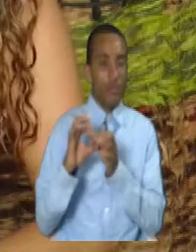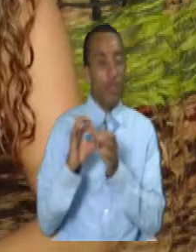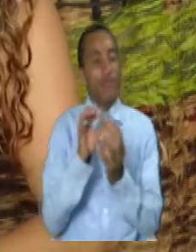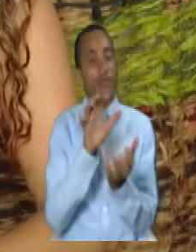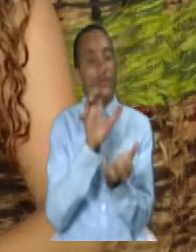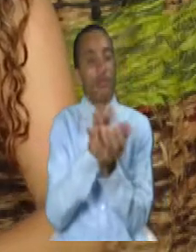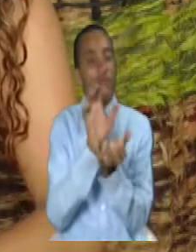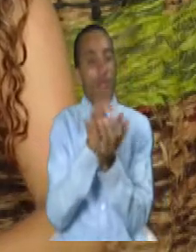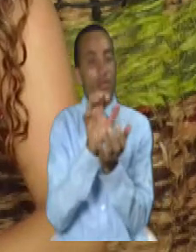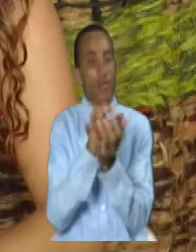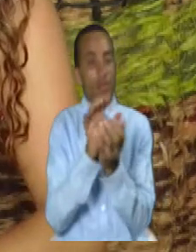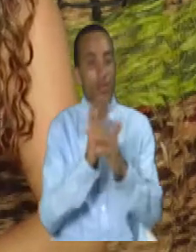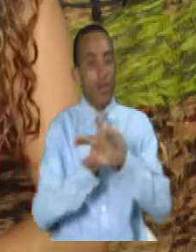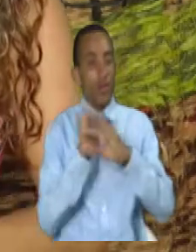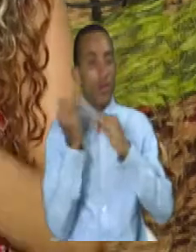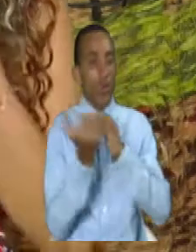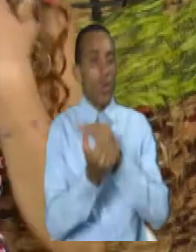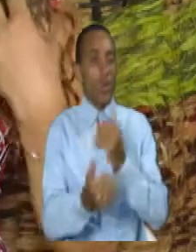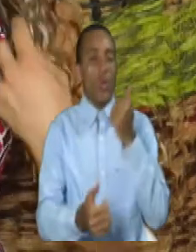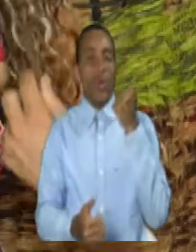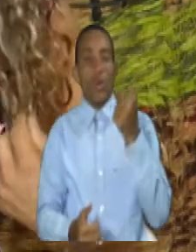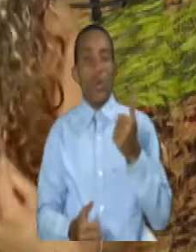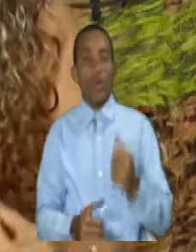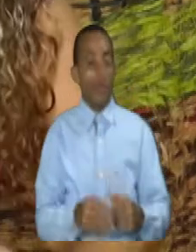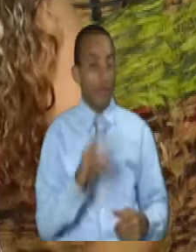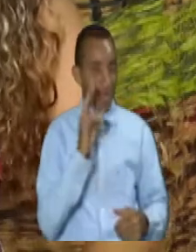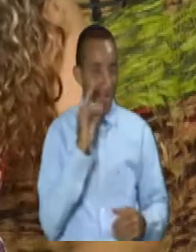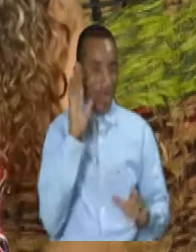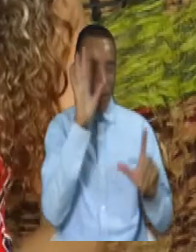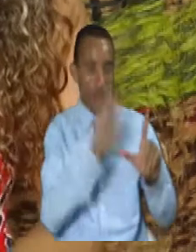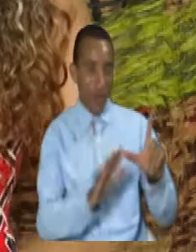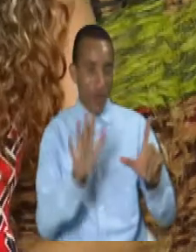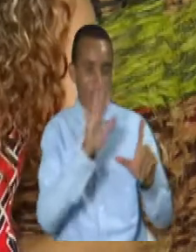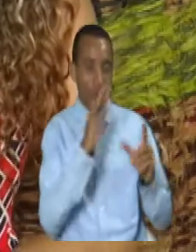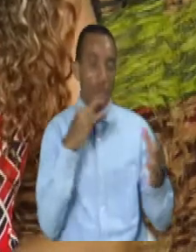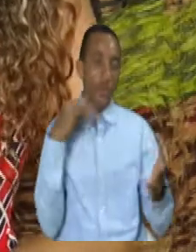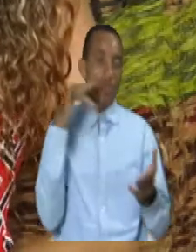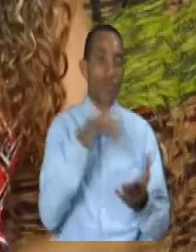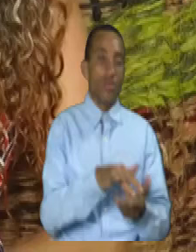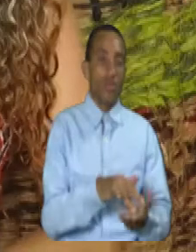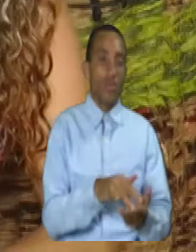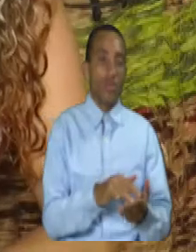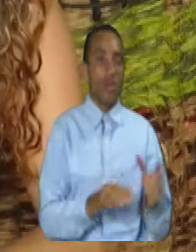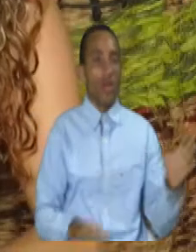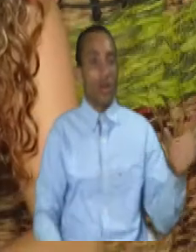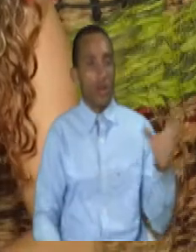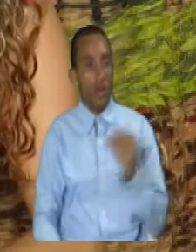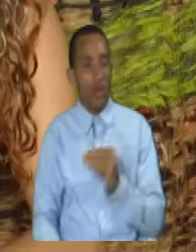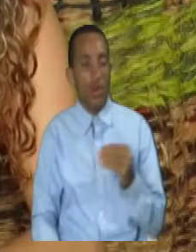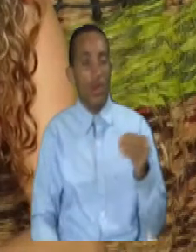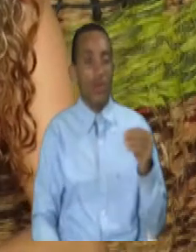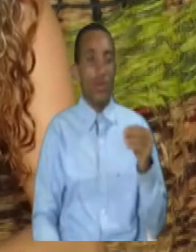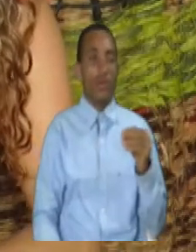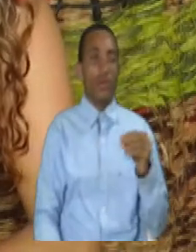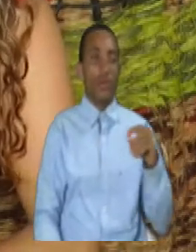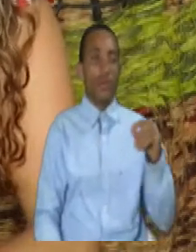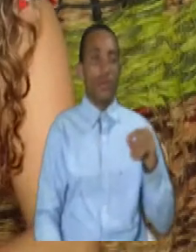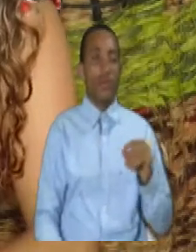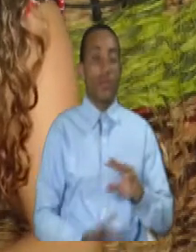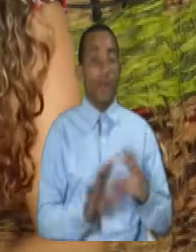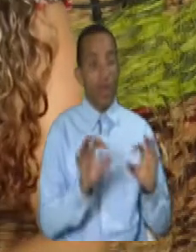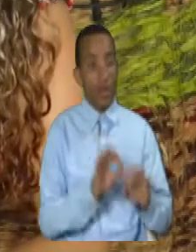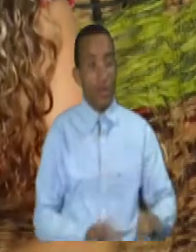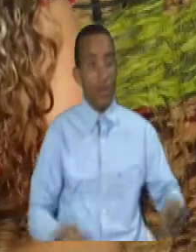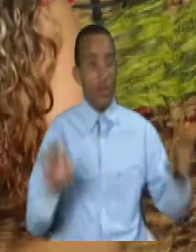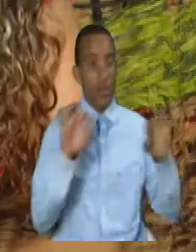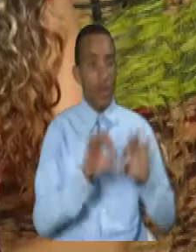es lo máximo. Yo sé que ustedes conocieron un video que nosotros fuimos hasta allá y realizamos para todos los barranqueños. Caroline, hay algo muy